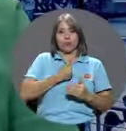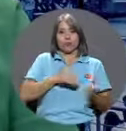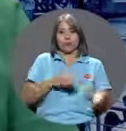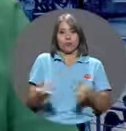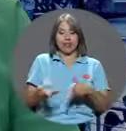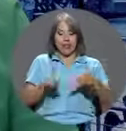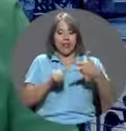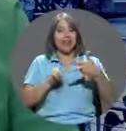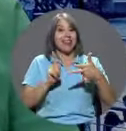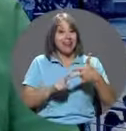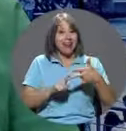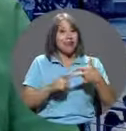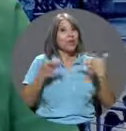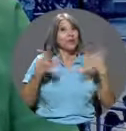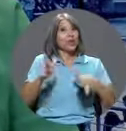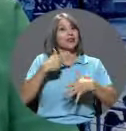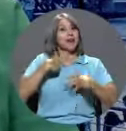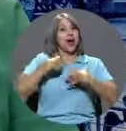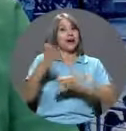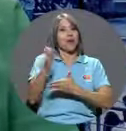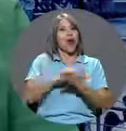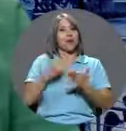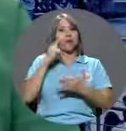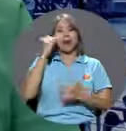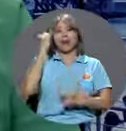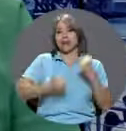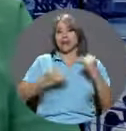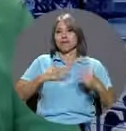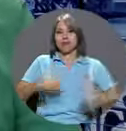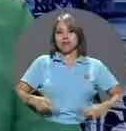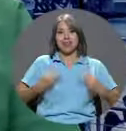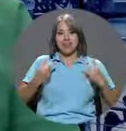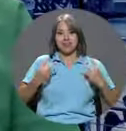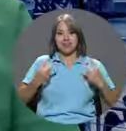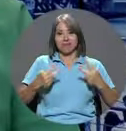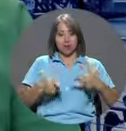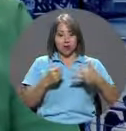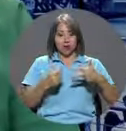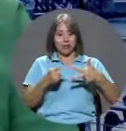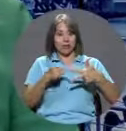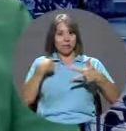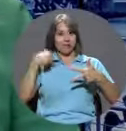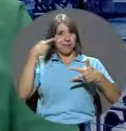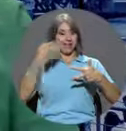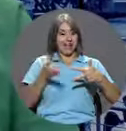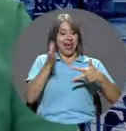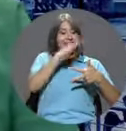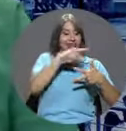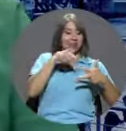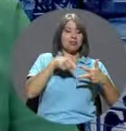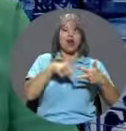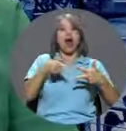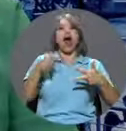yo hago algo para acabar con mi vida. Ya recurro al método que había seleccionado y hago algo con el